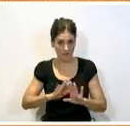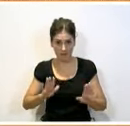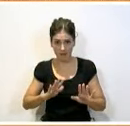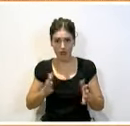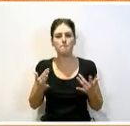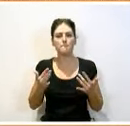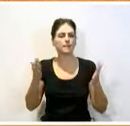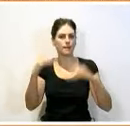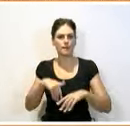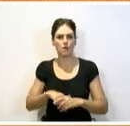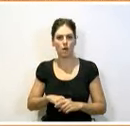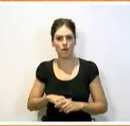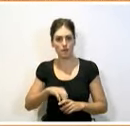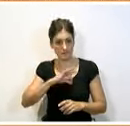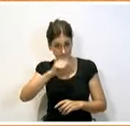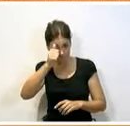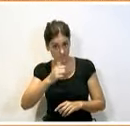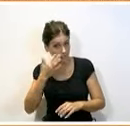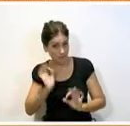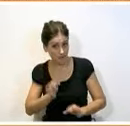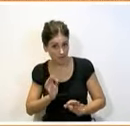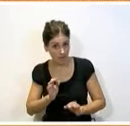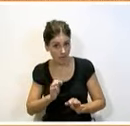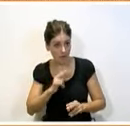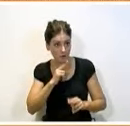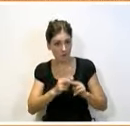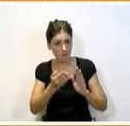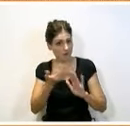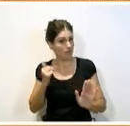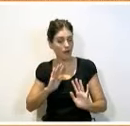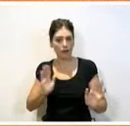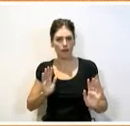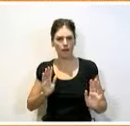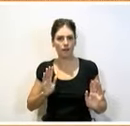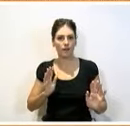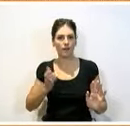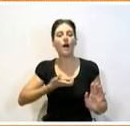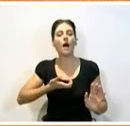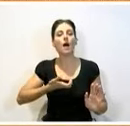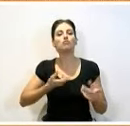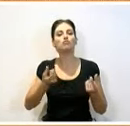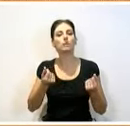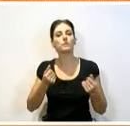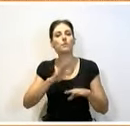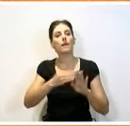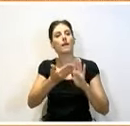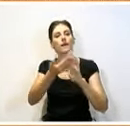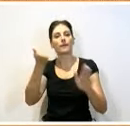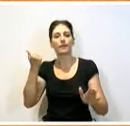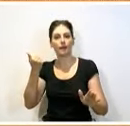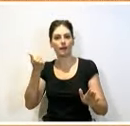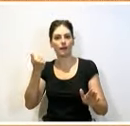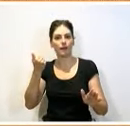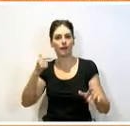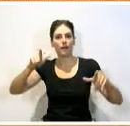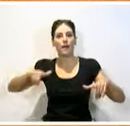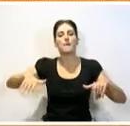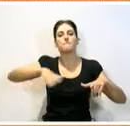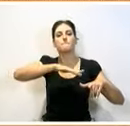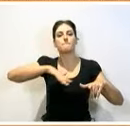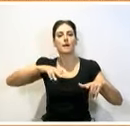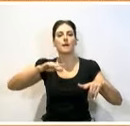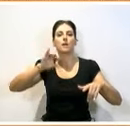¿verdad, señor Pérez Pastor?, en retirar el nombre. Tampoco en instar al Ayuntamiento de Logroño para que retire el nombre del barrio de Yagüe,